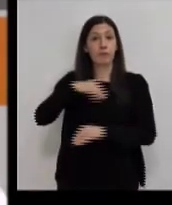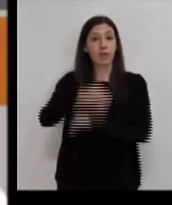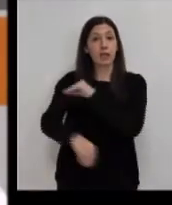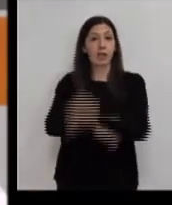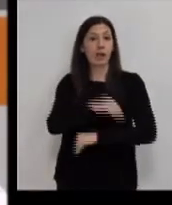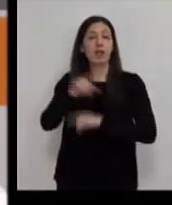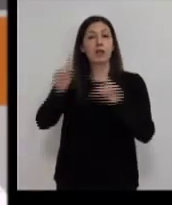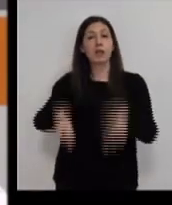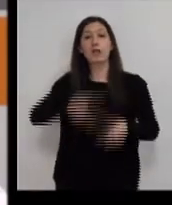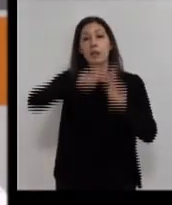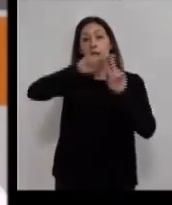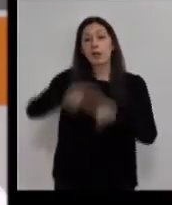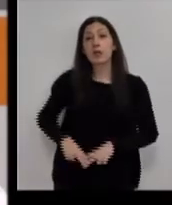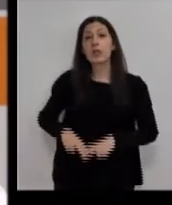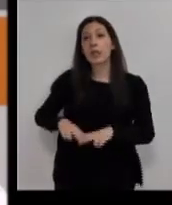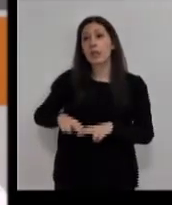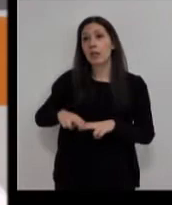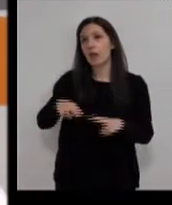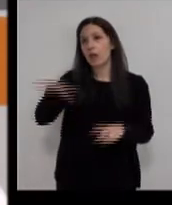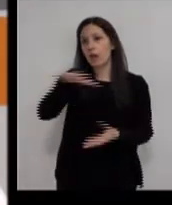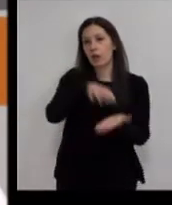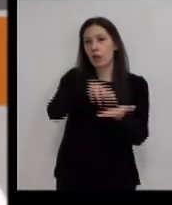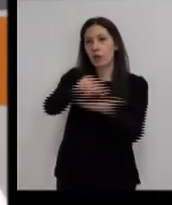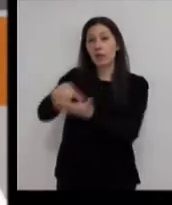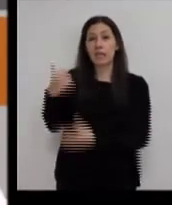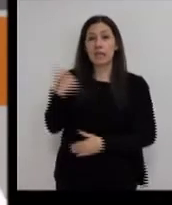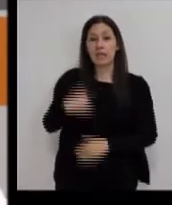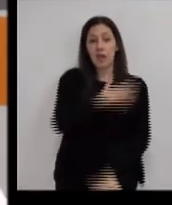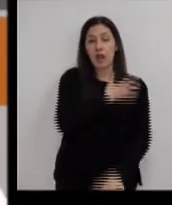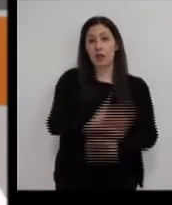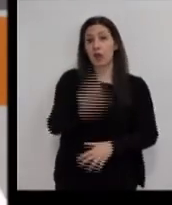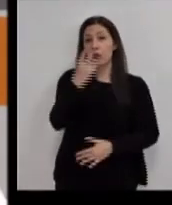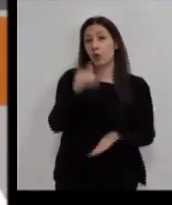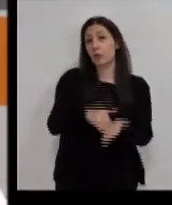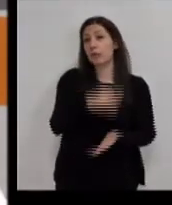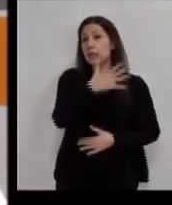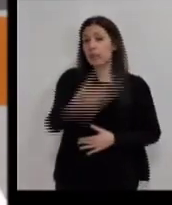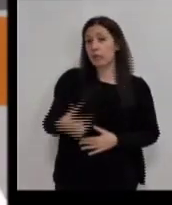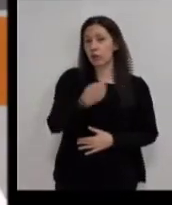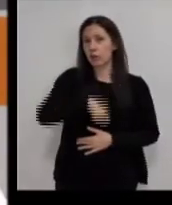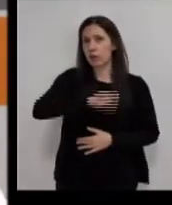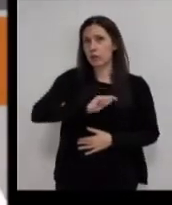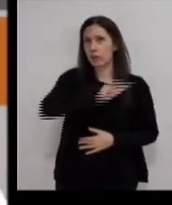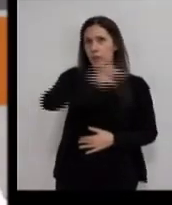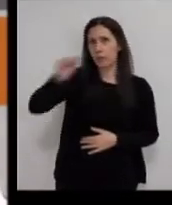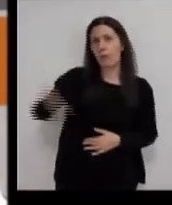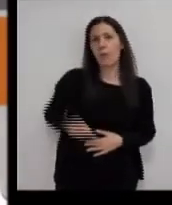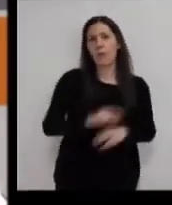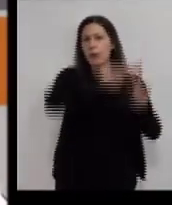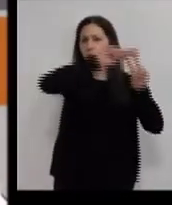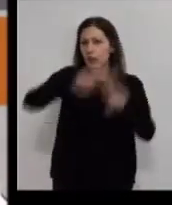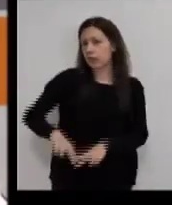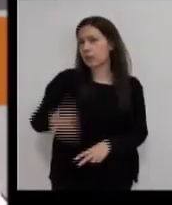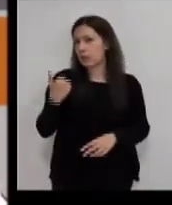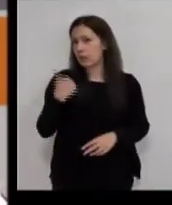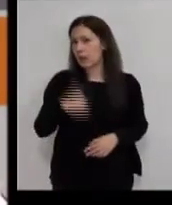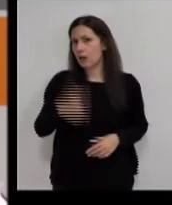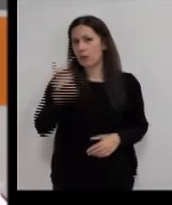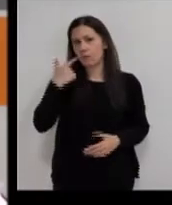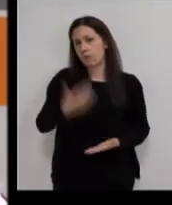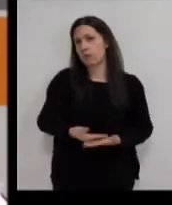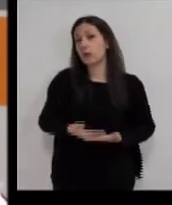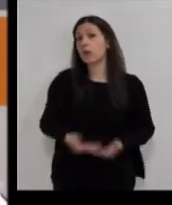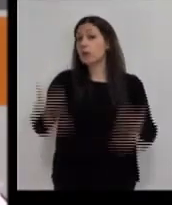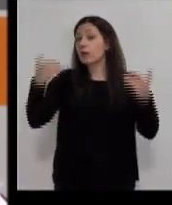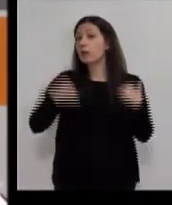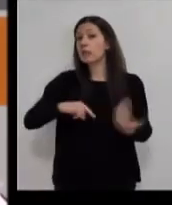Ellos realizan una auditoría de establecimientos y ya llevan 2.500 establecimientos en España